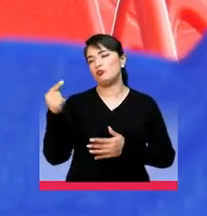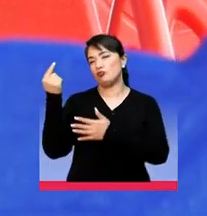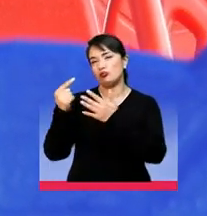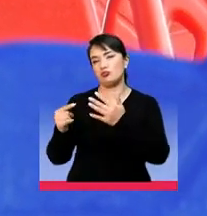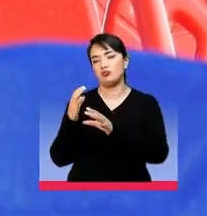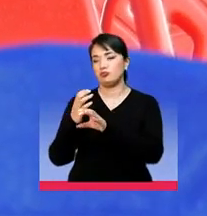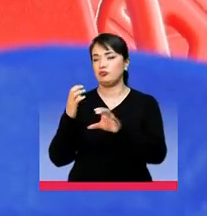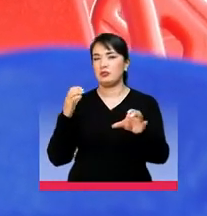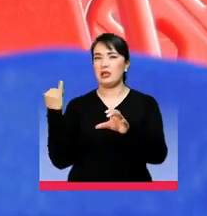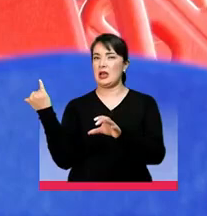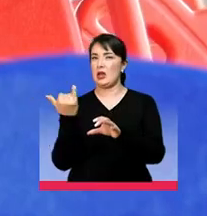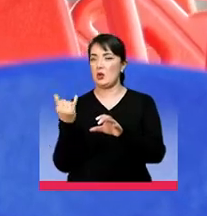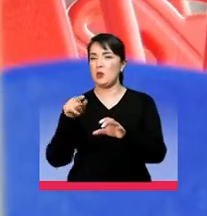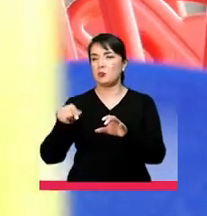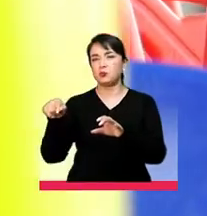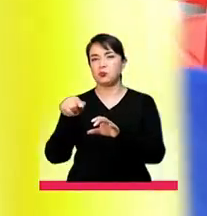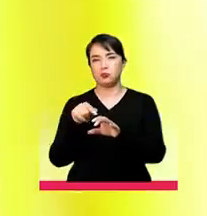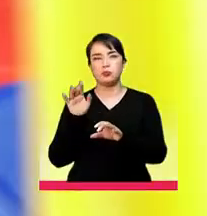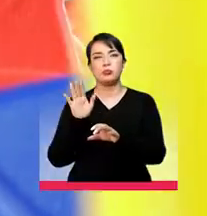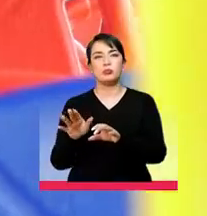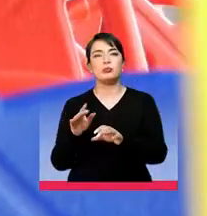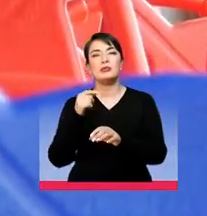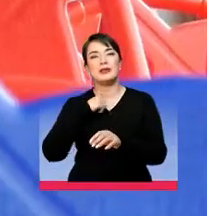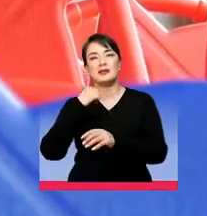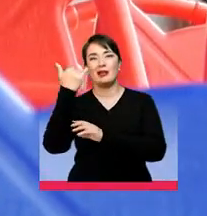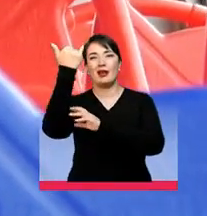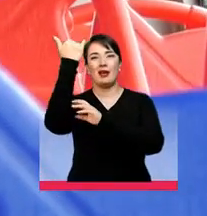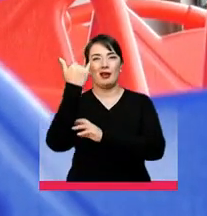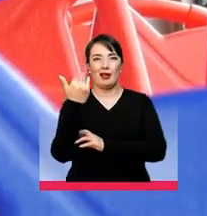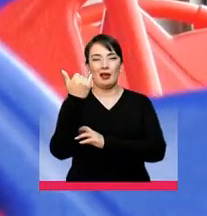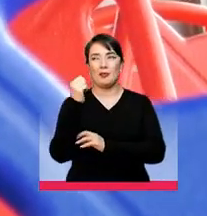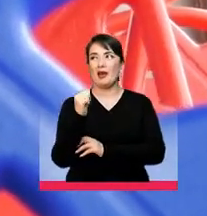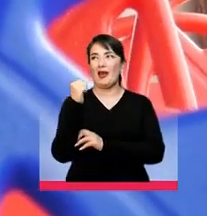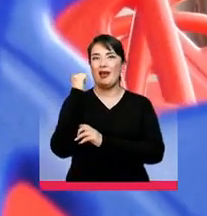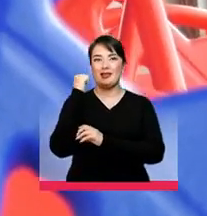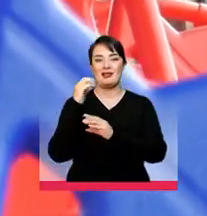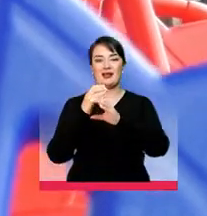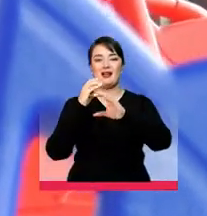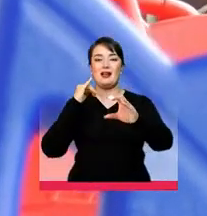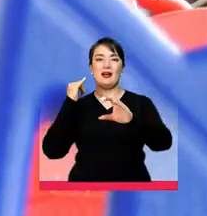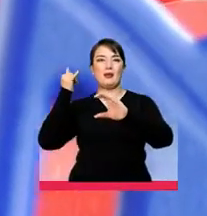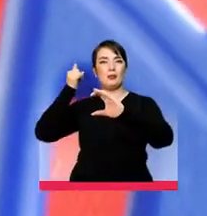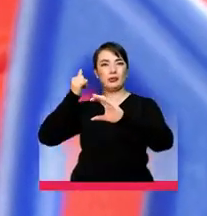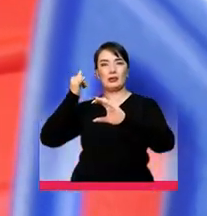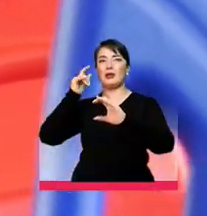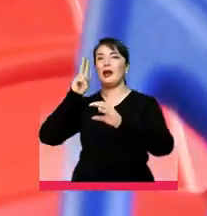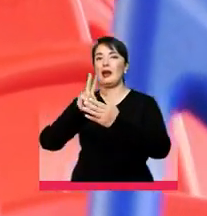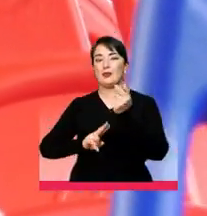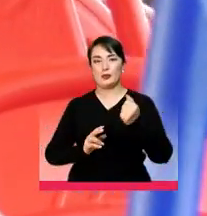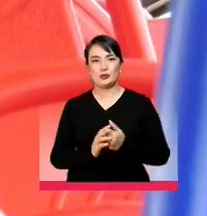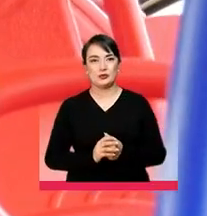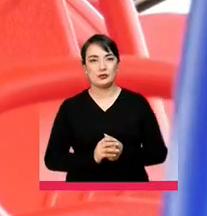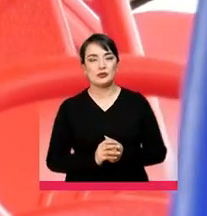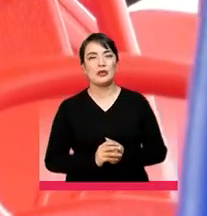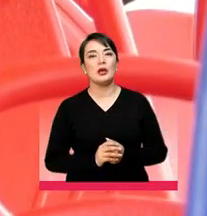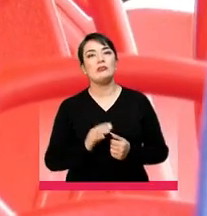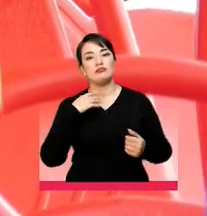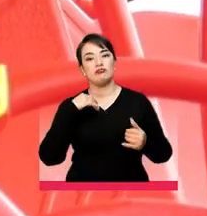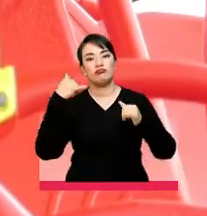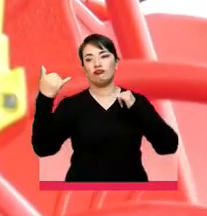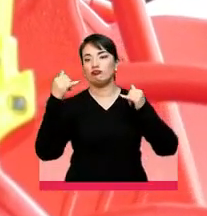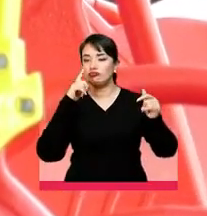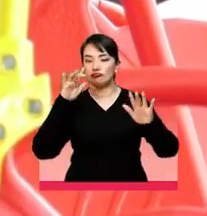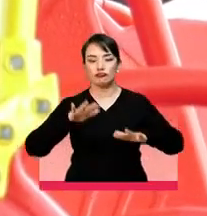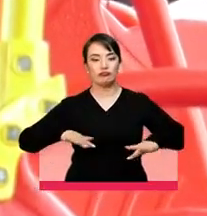tienen estos buses son la cámara en la parte de atrás, cámara de seguridad en la parte trasera, y la ubicación sin duda bien